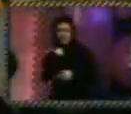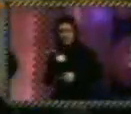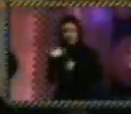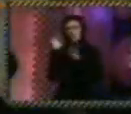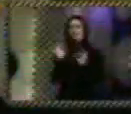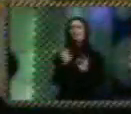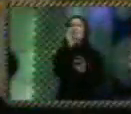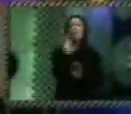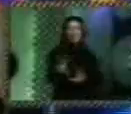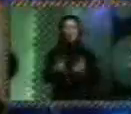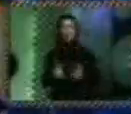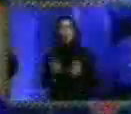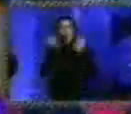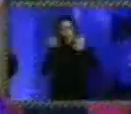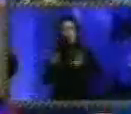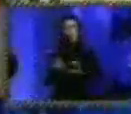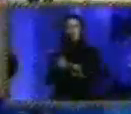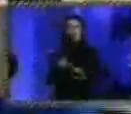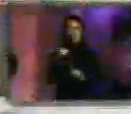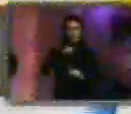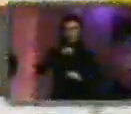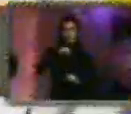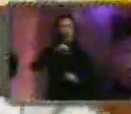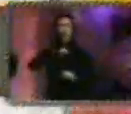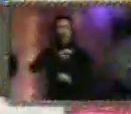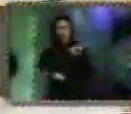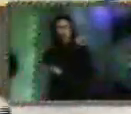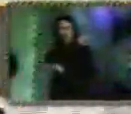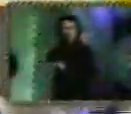me suelen decir, porque tengo.